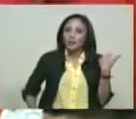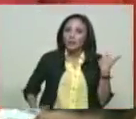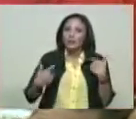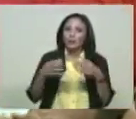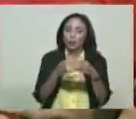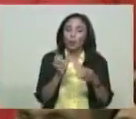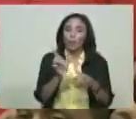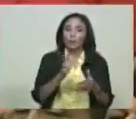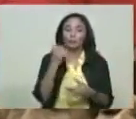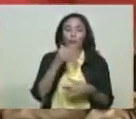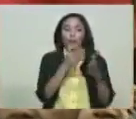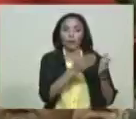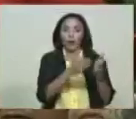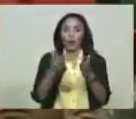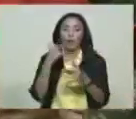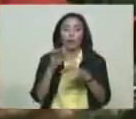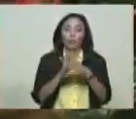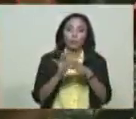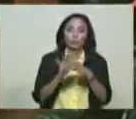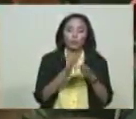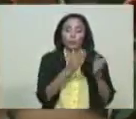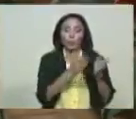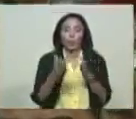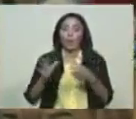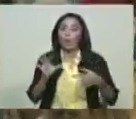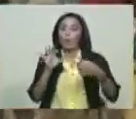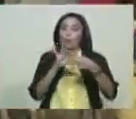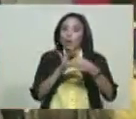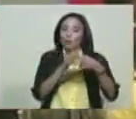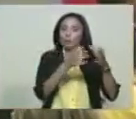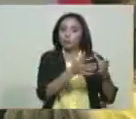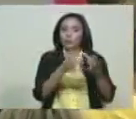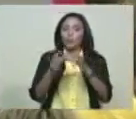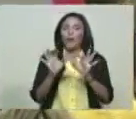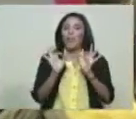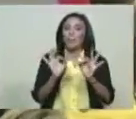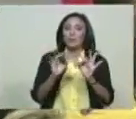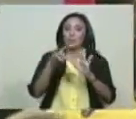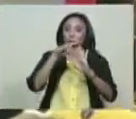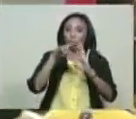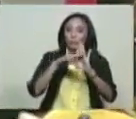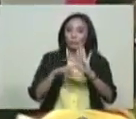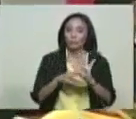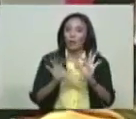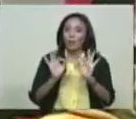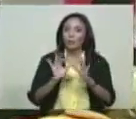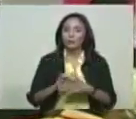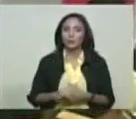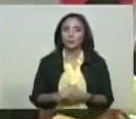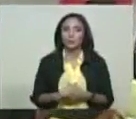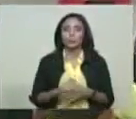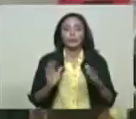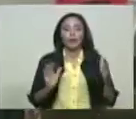porque cada organismo debe funcionar en lo colectivo y en lo específico la presidencia del partido tiene que funcionar